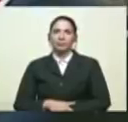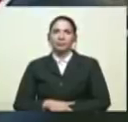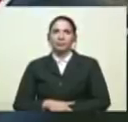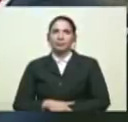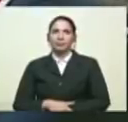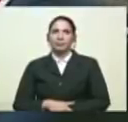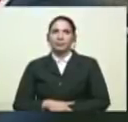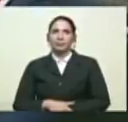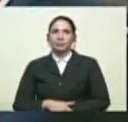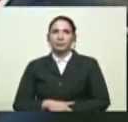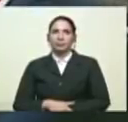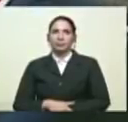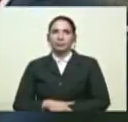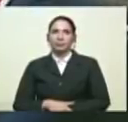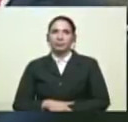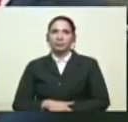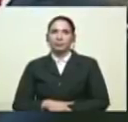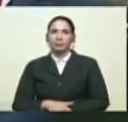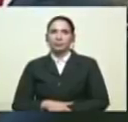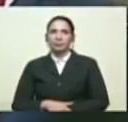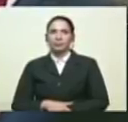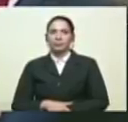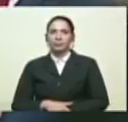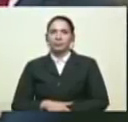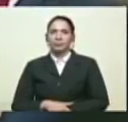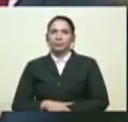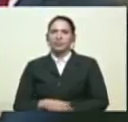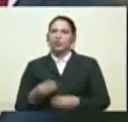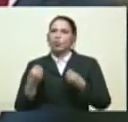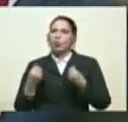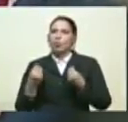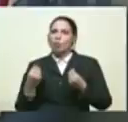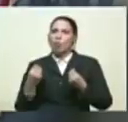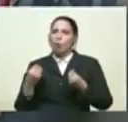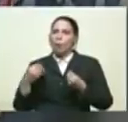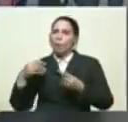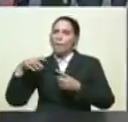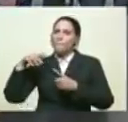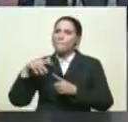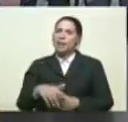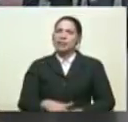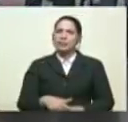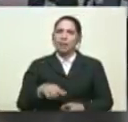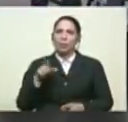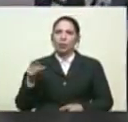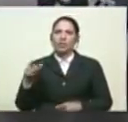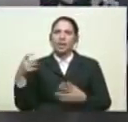¿Cómo vencemos esa guerra?